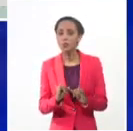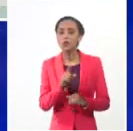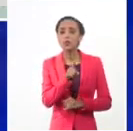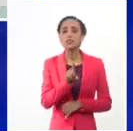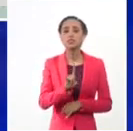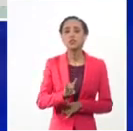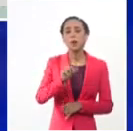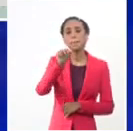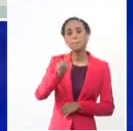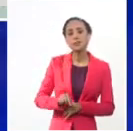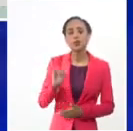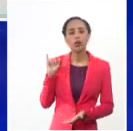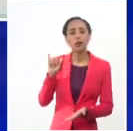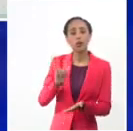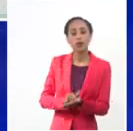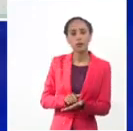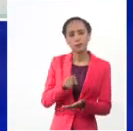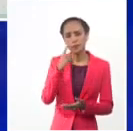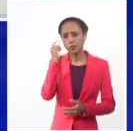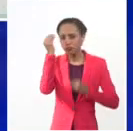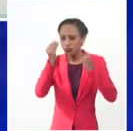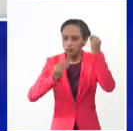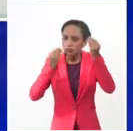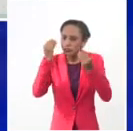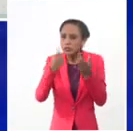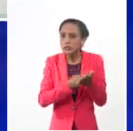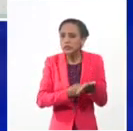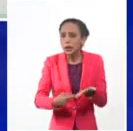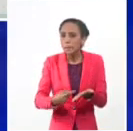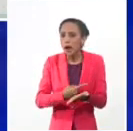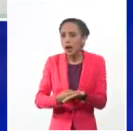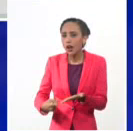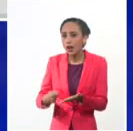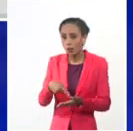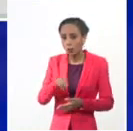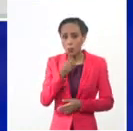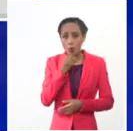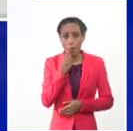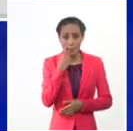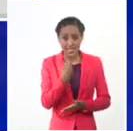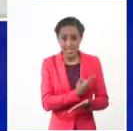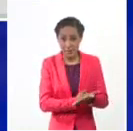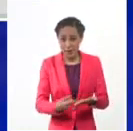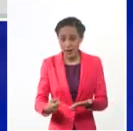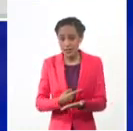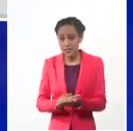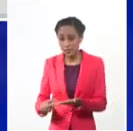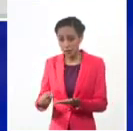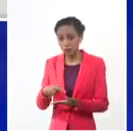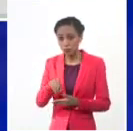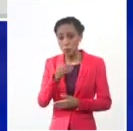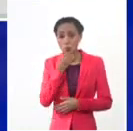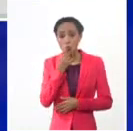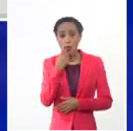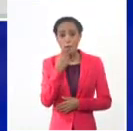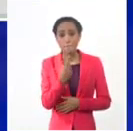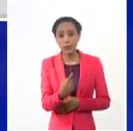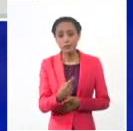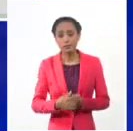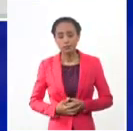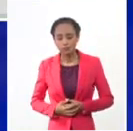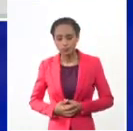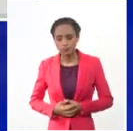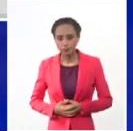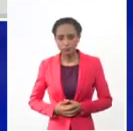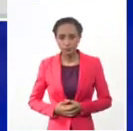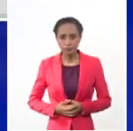lo analizamos por semana, que lo tenemos ahora a continuación, ahí ustedes ven cómo a partir de